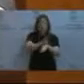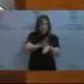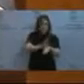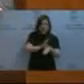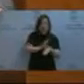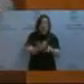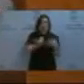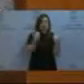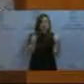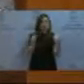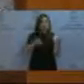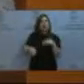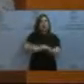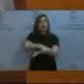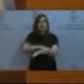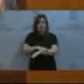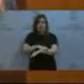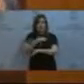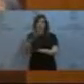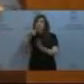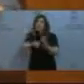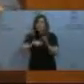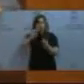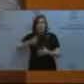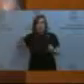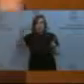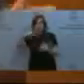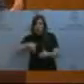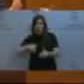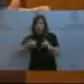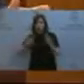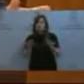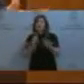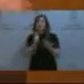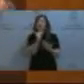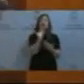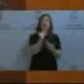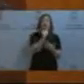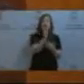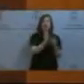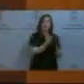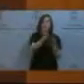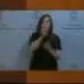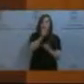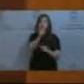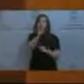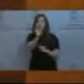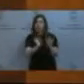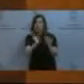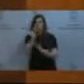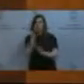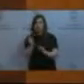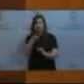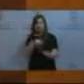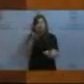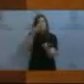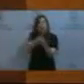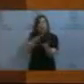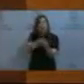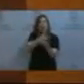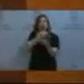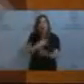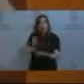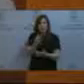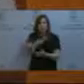Gobierno por lo que no ha tenido medidas de seguridad. Y la parcialidad es que en vez del 50% es el 30% lo que tenemos que pagar ahora mismo todos